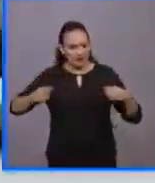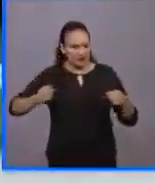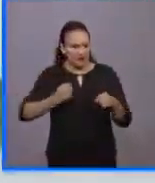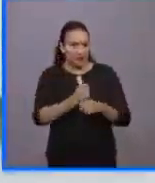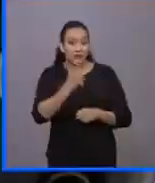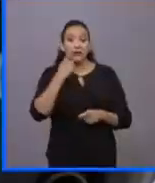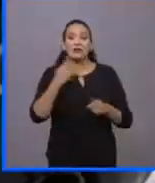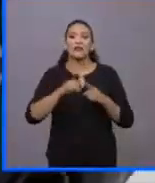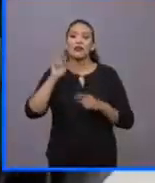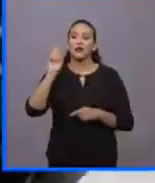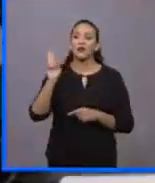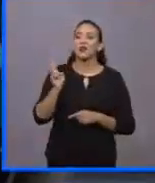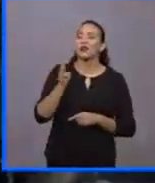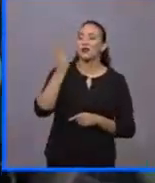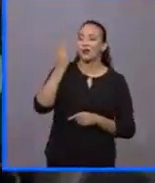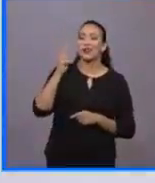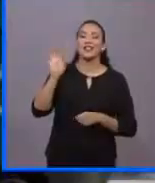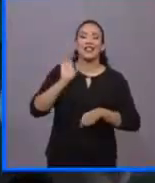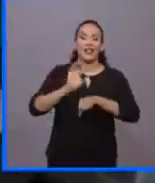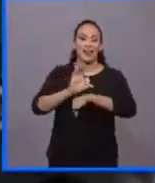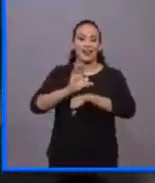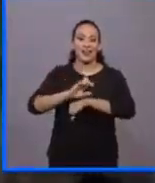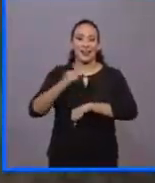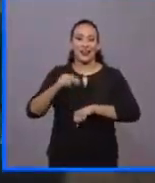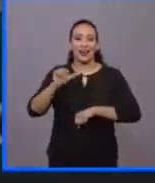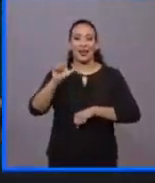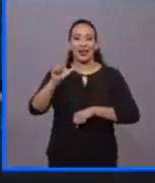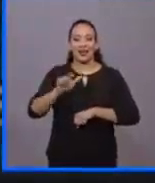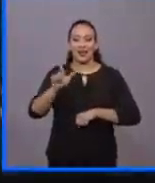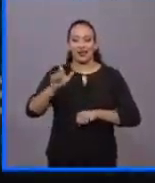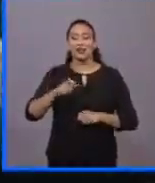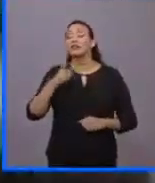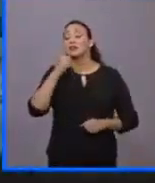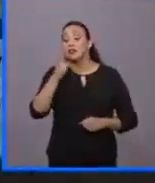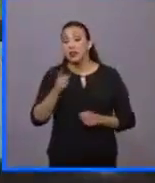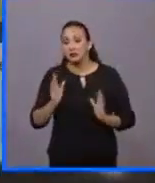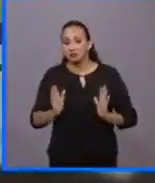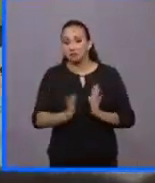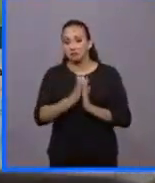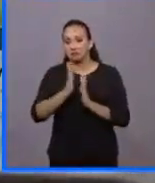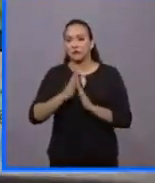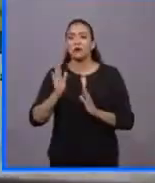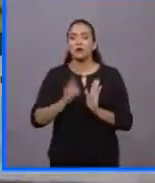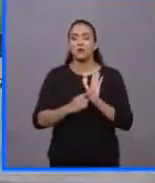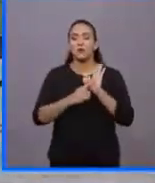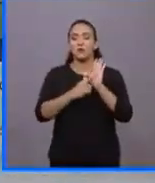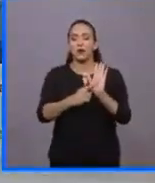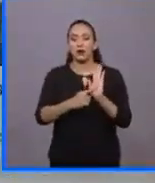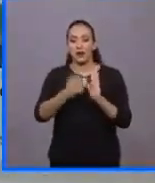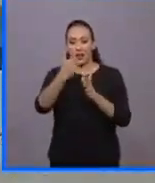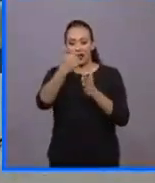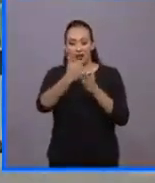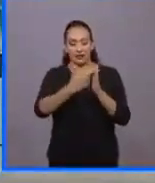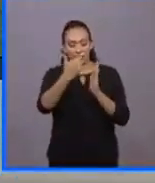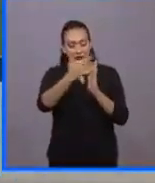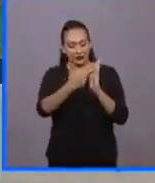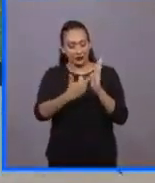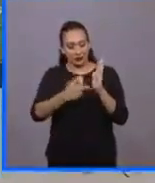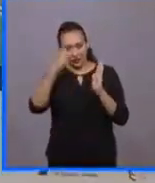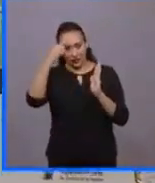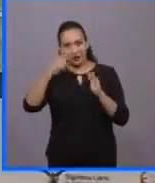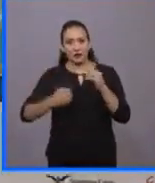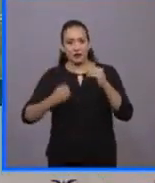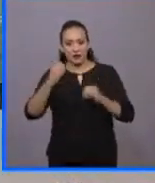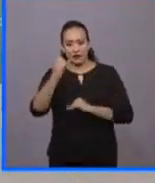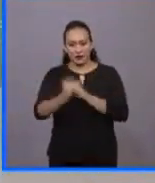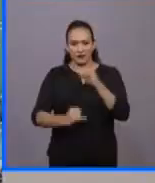de la Universidad Externado de Colombia, Alexeis Julio Estrada, al participar en la presentación de las líneas de precedentes de la